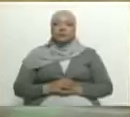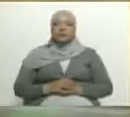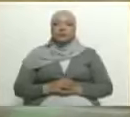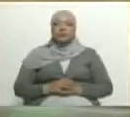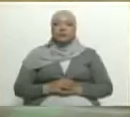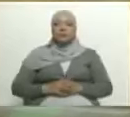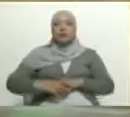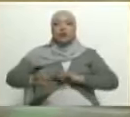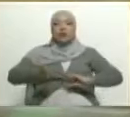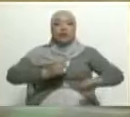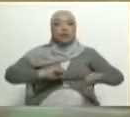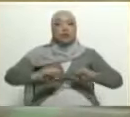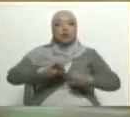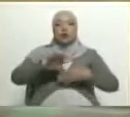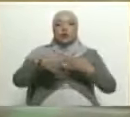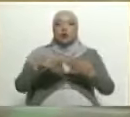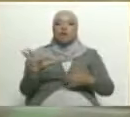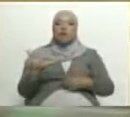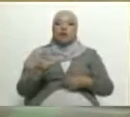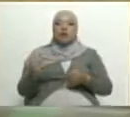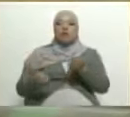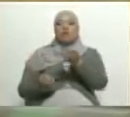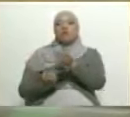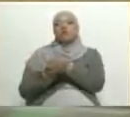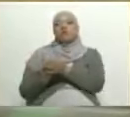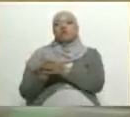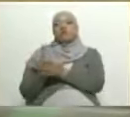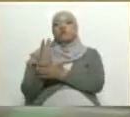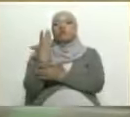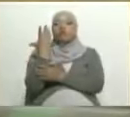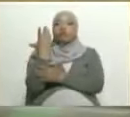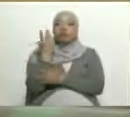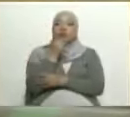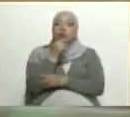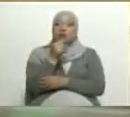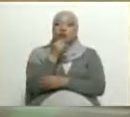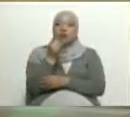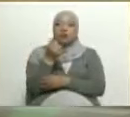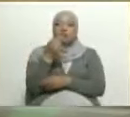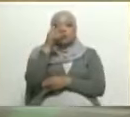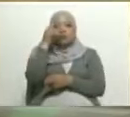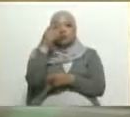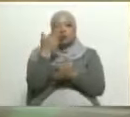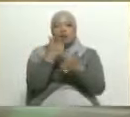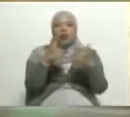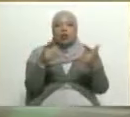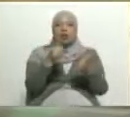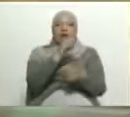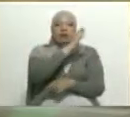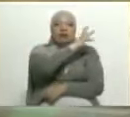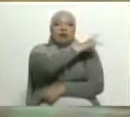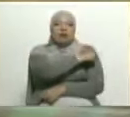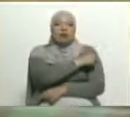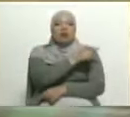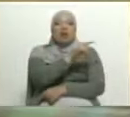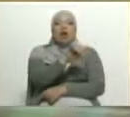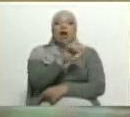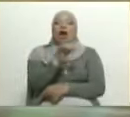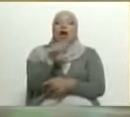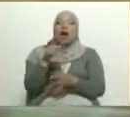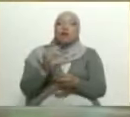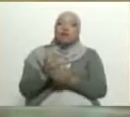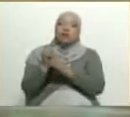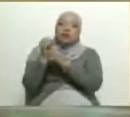El movimiento Somos Venezuela entregó una ofrenda de olivos y poesía al busto del líder palestino Yasser Arafat para expresar